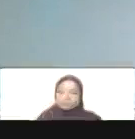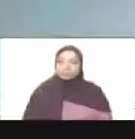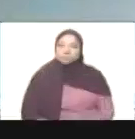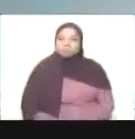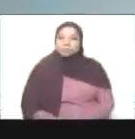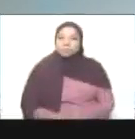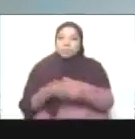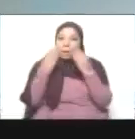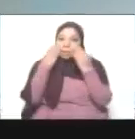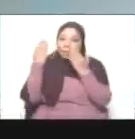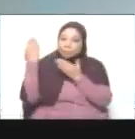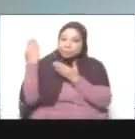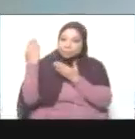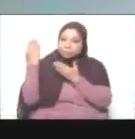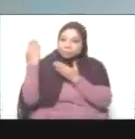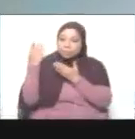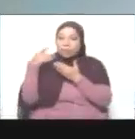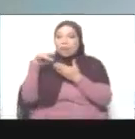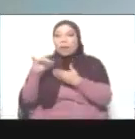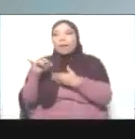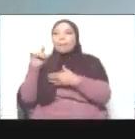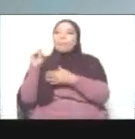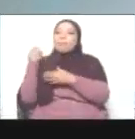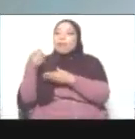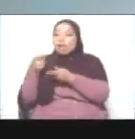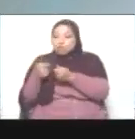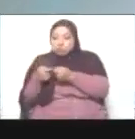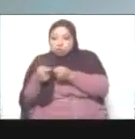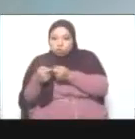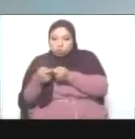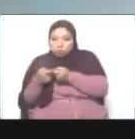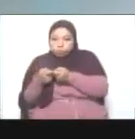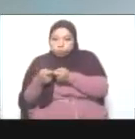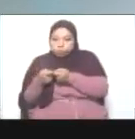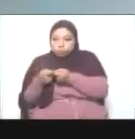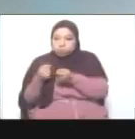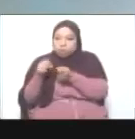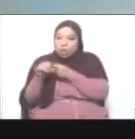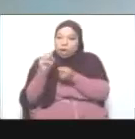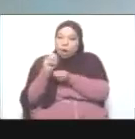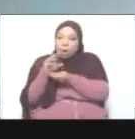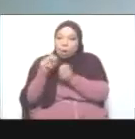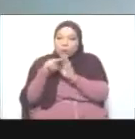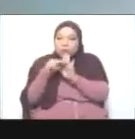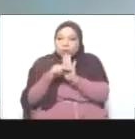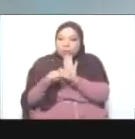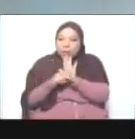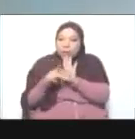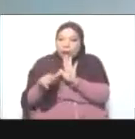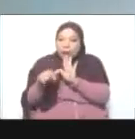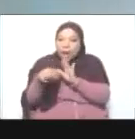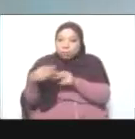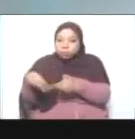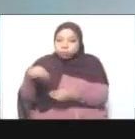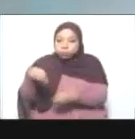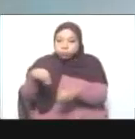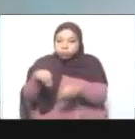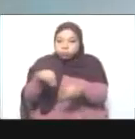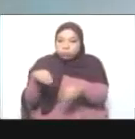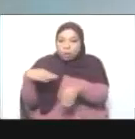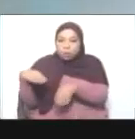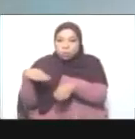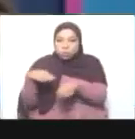ahí le vas a dar la serie de órdenes que quieres que reciba el robot. También aprendí el trabajo en equipo, que es fundamental para